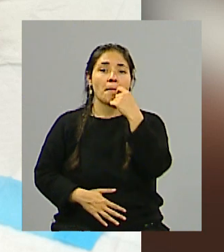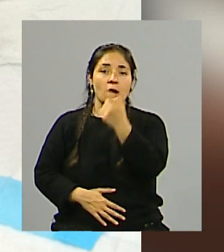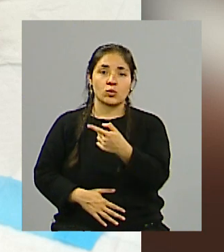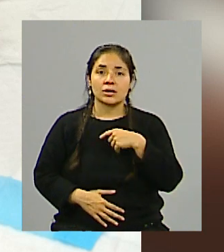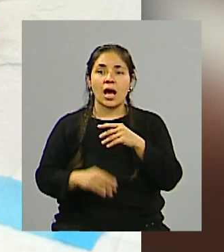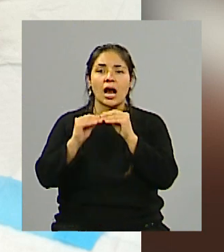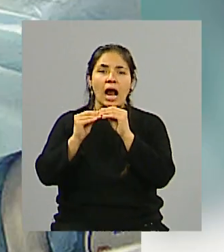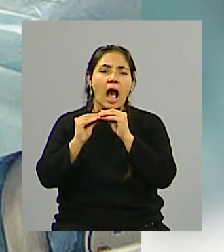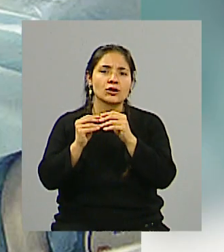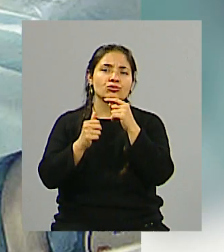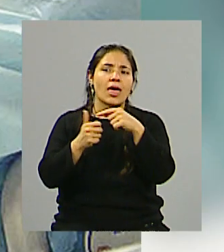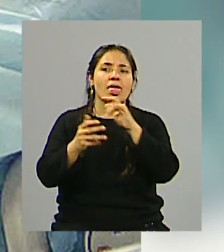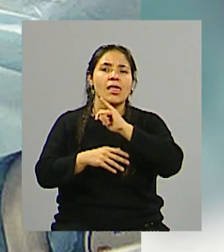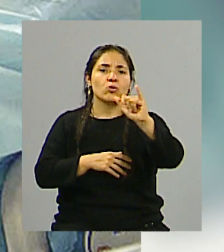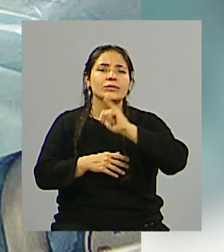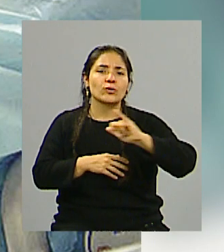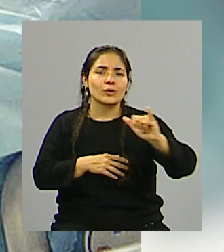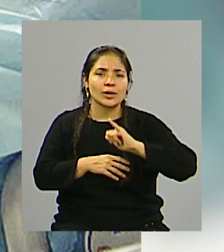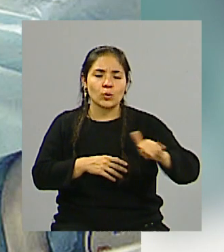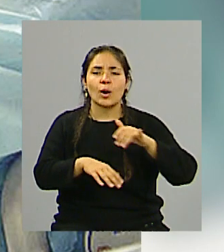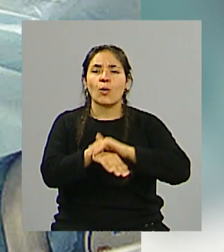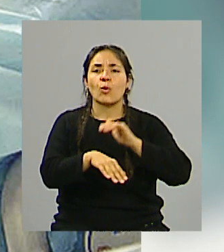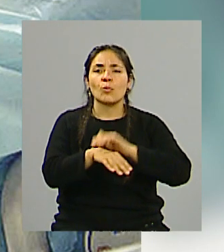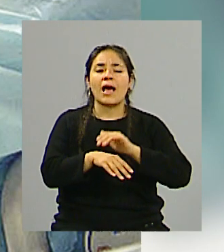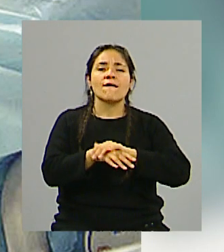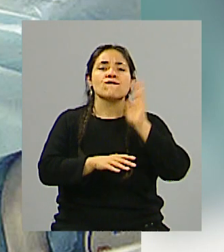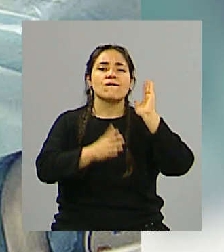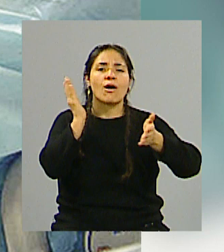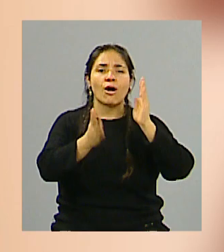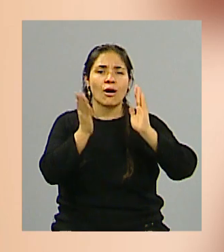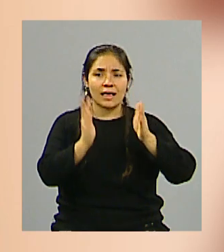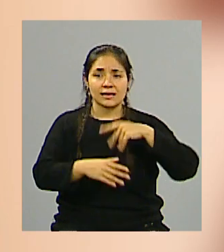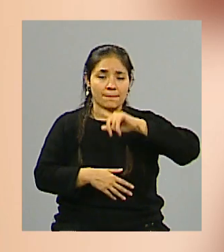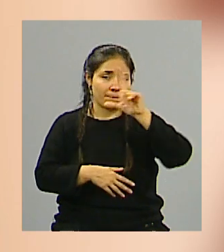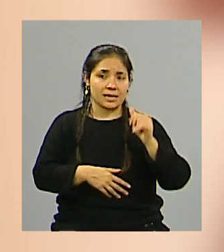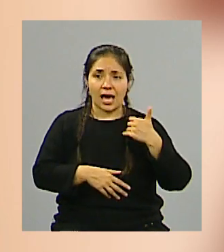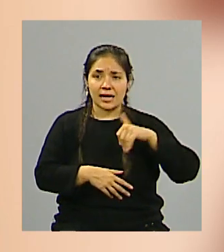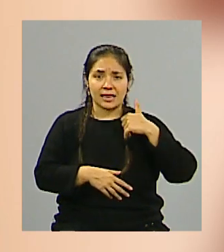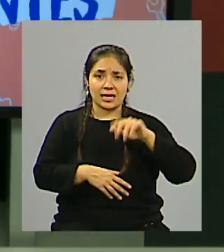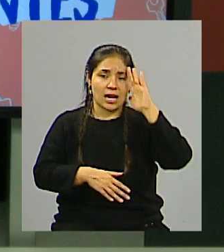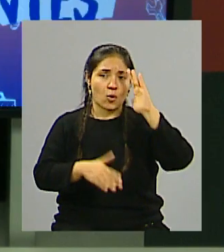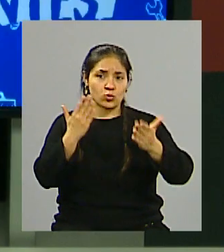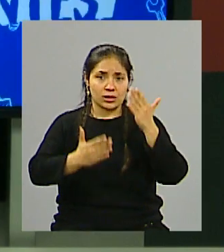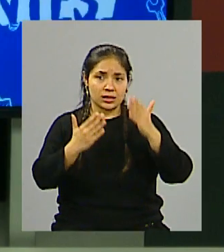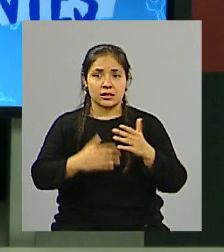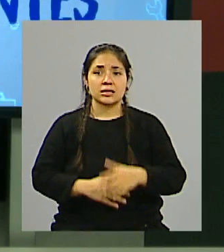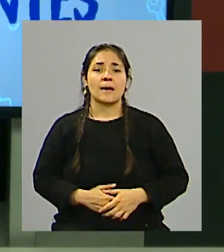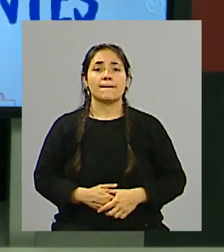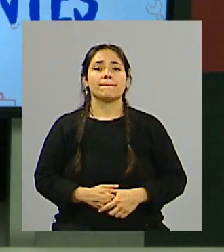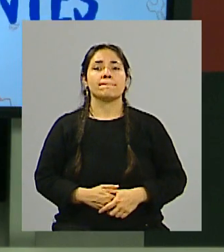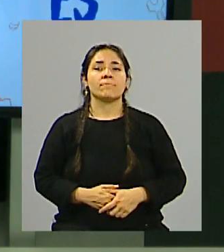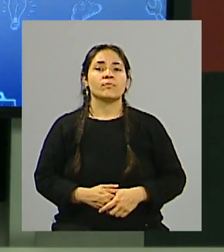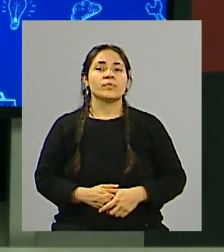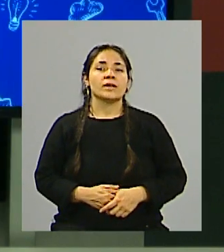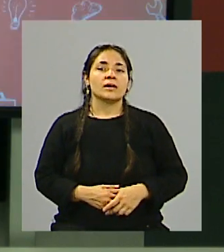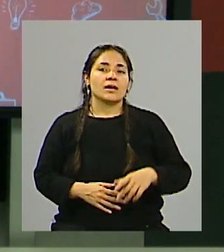muchos casos de denuncias que se hagan por violencia obstétrica en la justicia argentina? En realidad no es de las